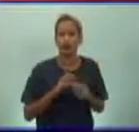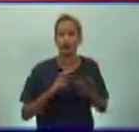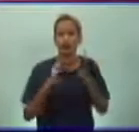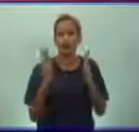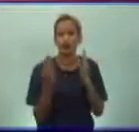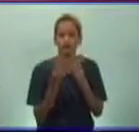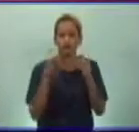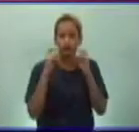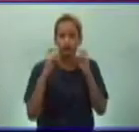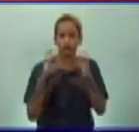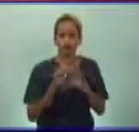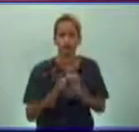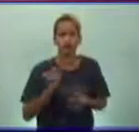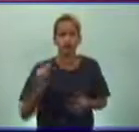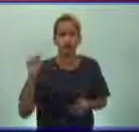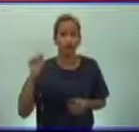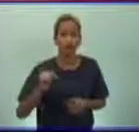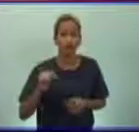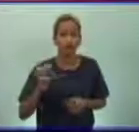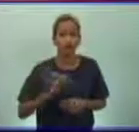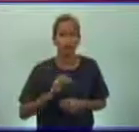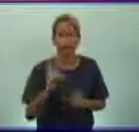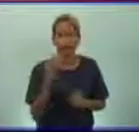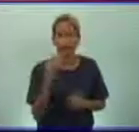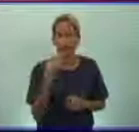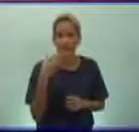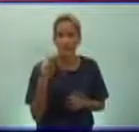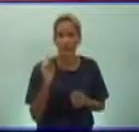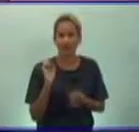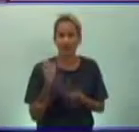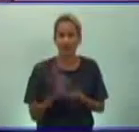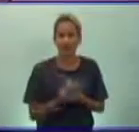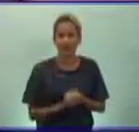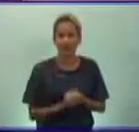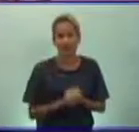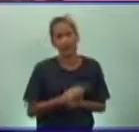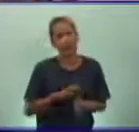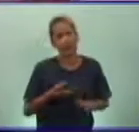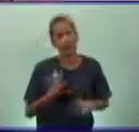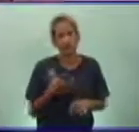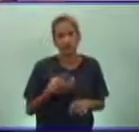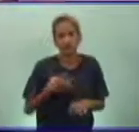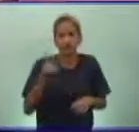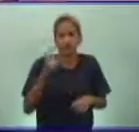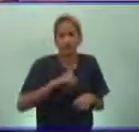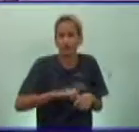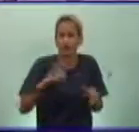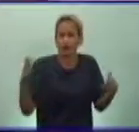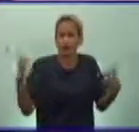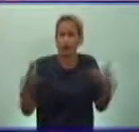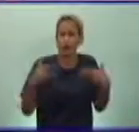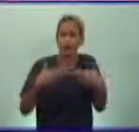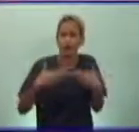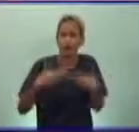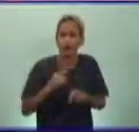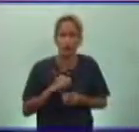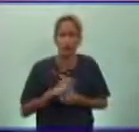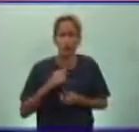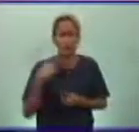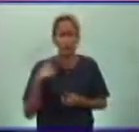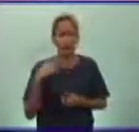que no se pierdan los detalles. Por hoy, el tiempo de nuestro encuentro ha terminado. y me